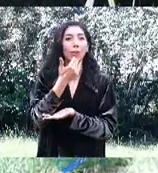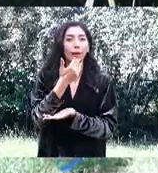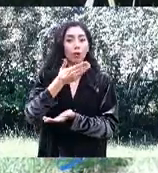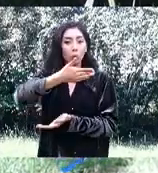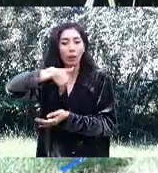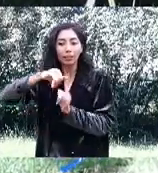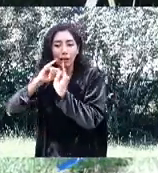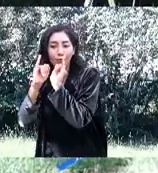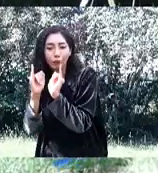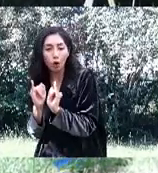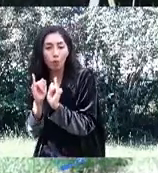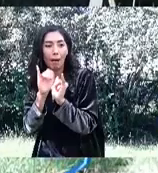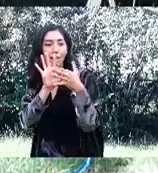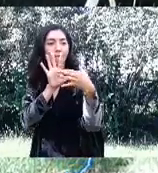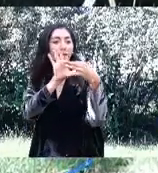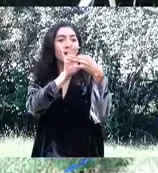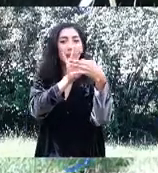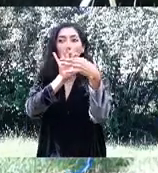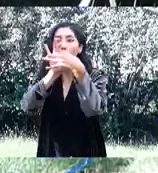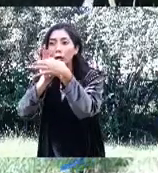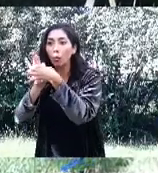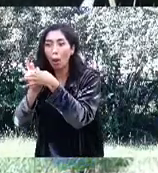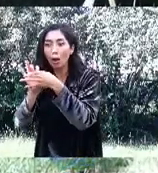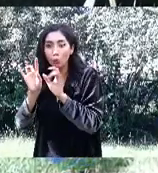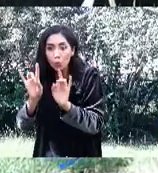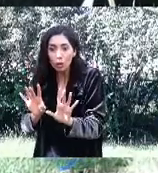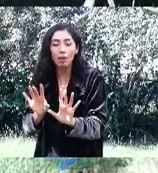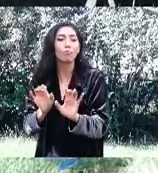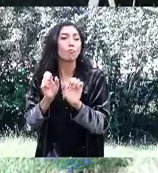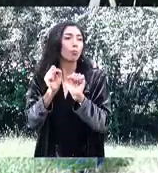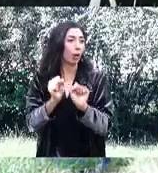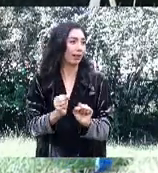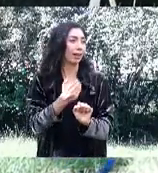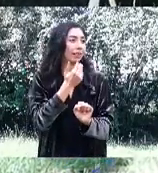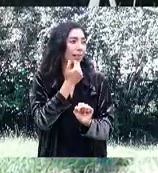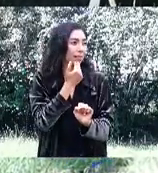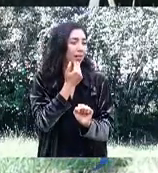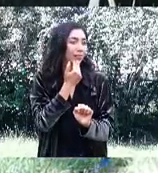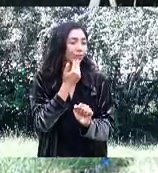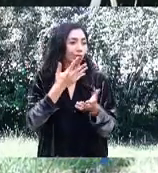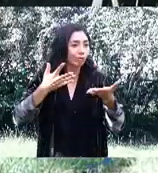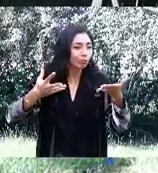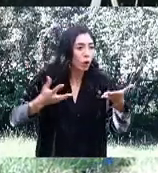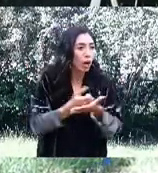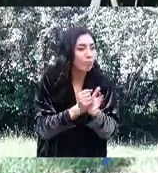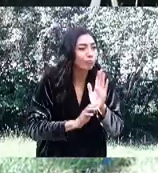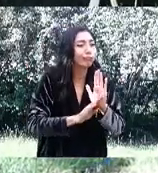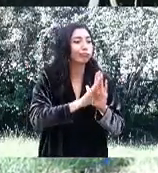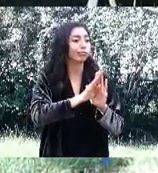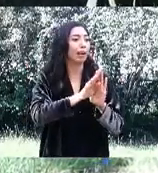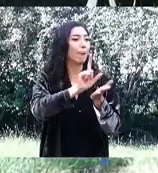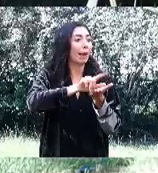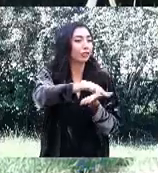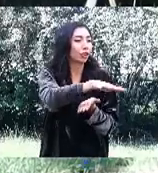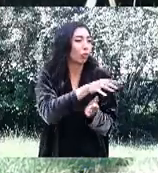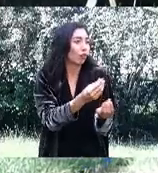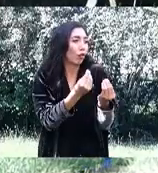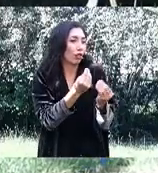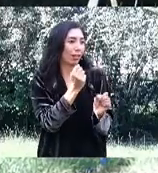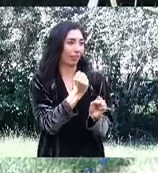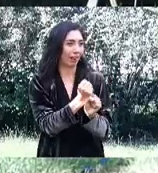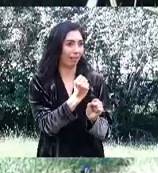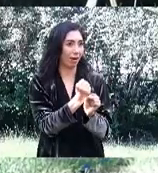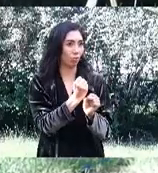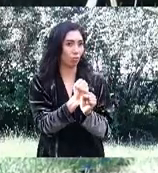formas de vinculación con los otros puedan llegar a espacios óptimos no de trabajo y que a partir de